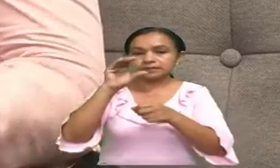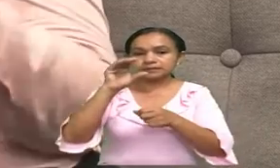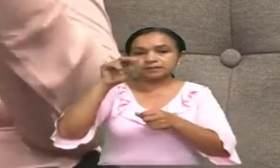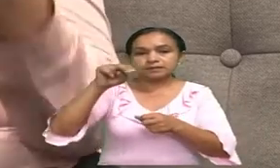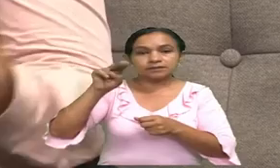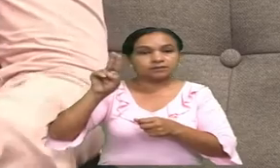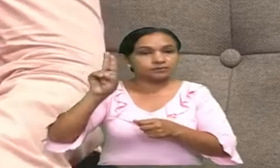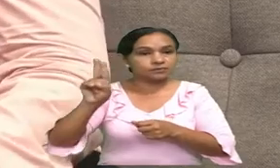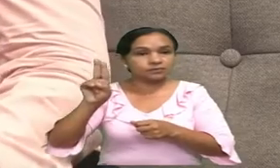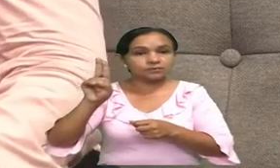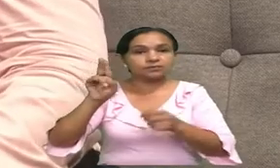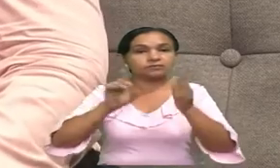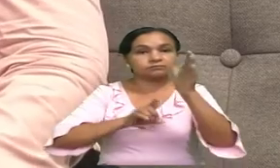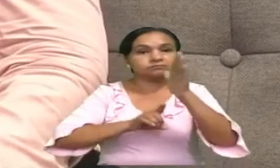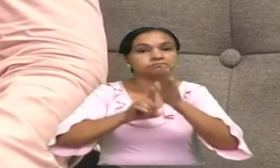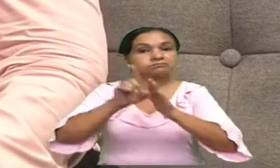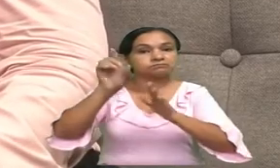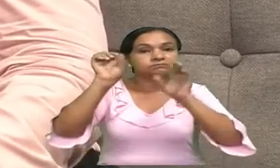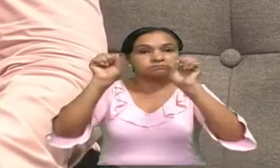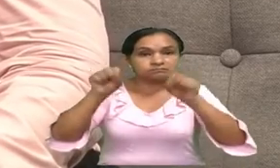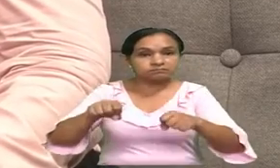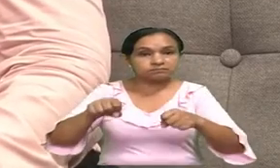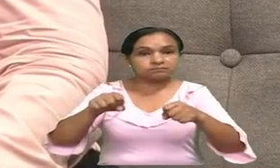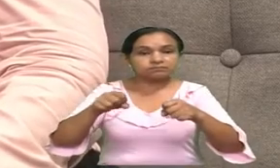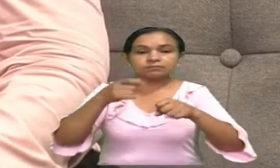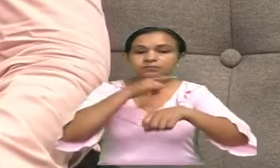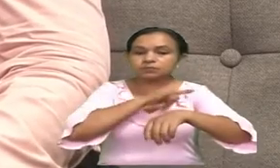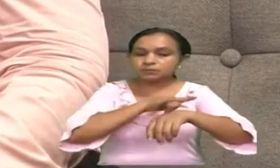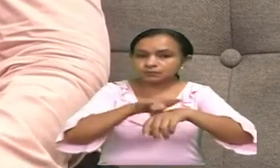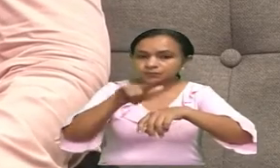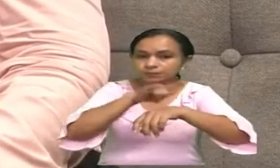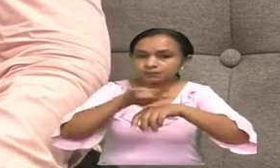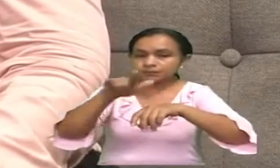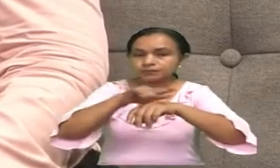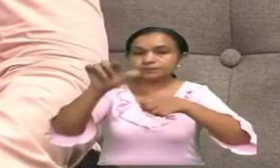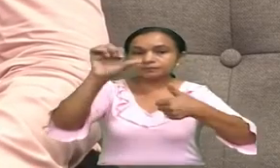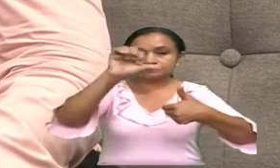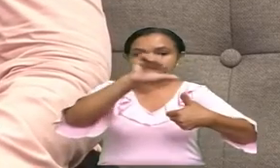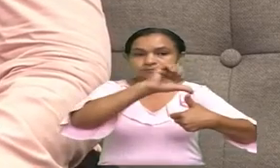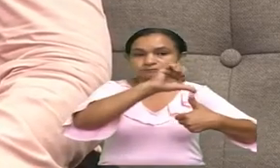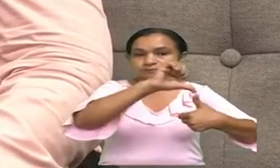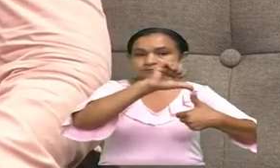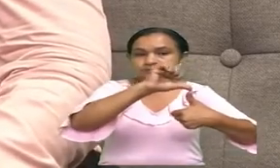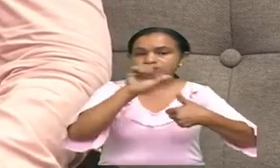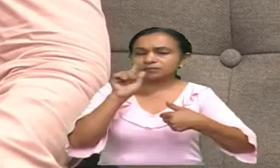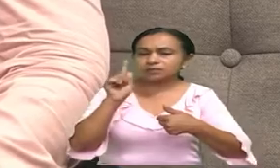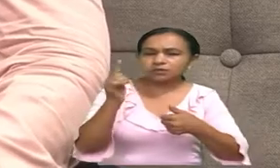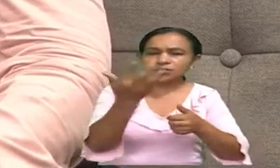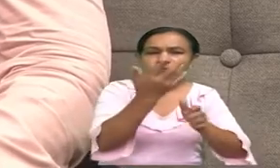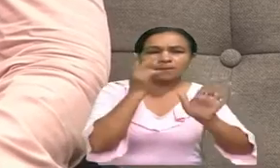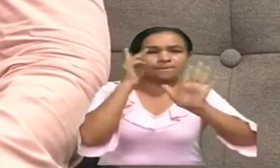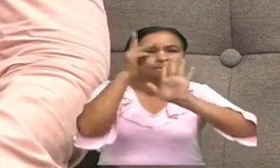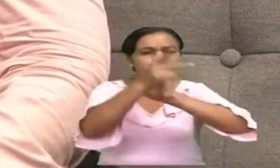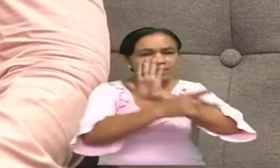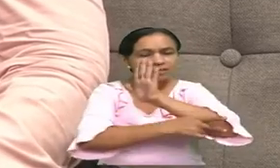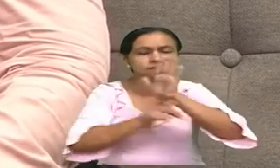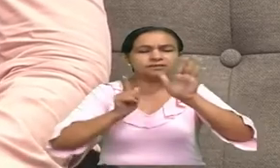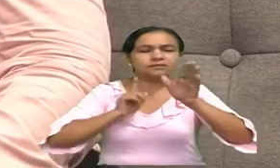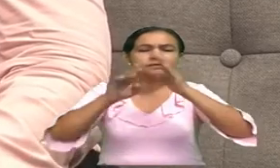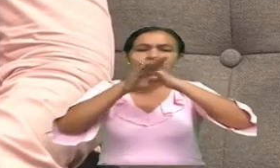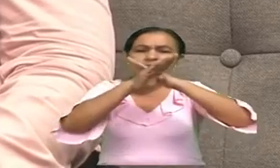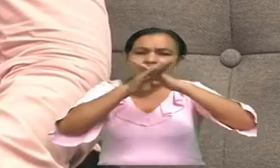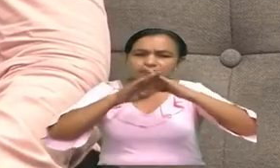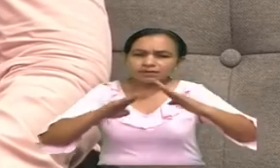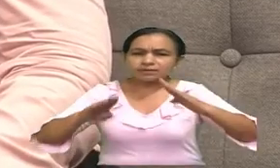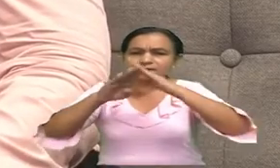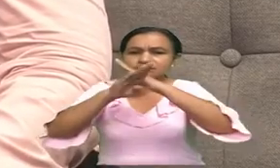lo estamos desarrollando, y que es lo que buscamos también a nivel de Centroamérica, que todos los países tengamos paz para que